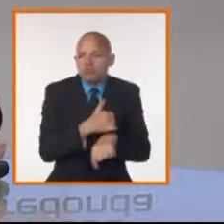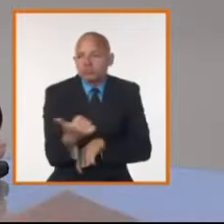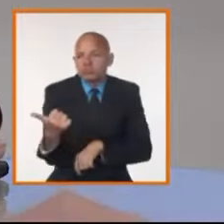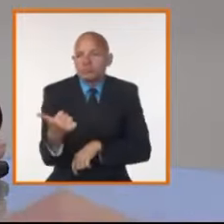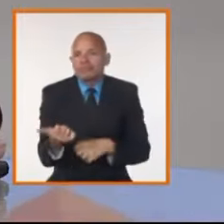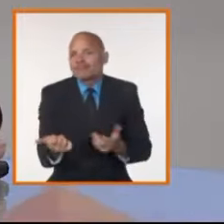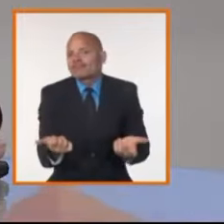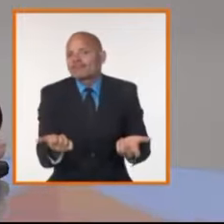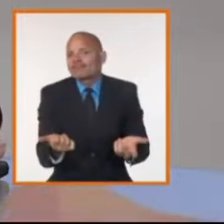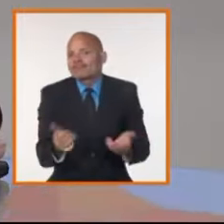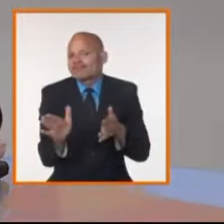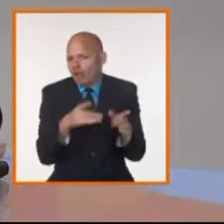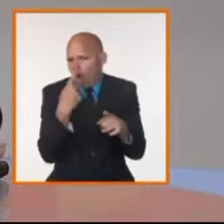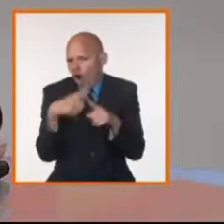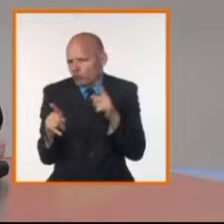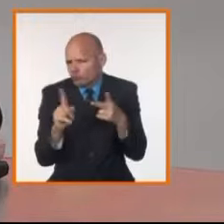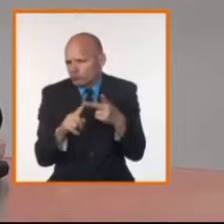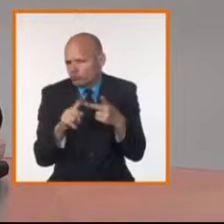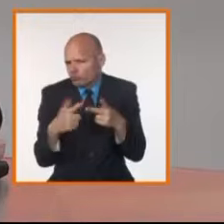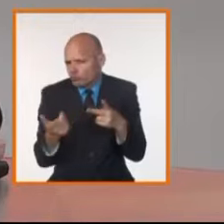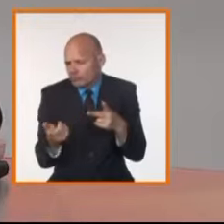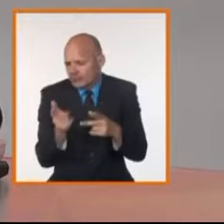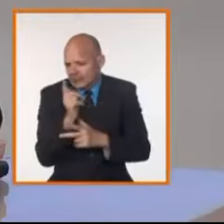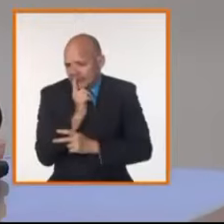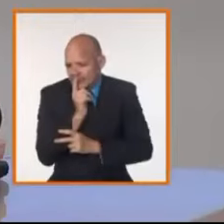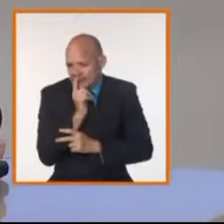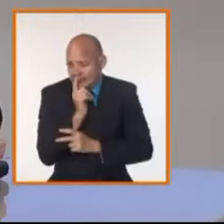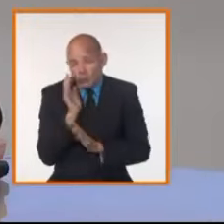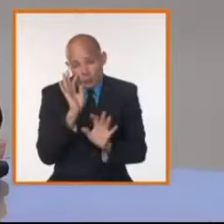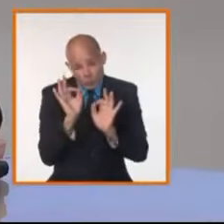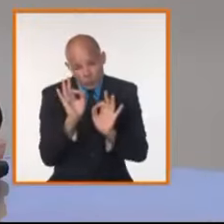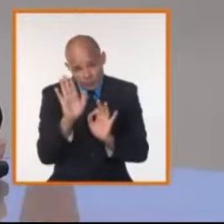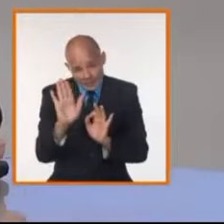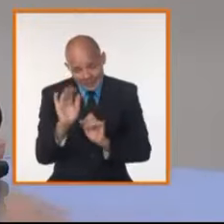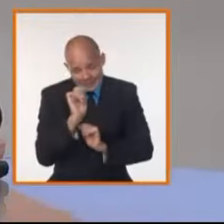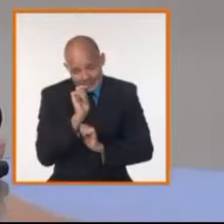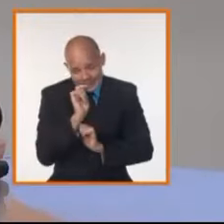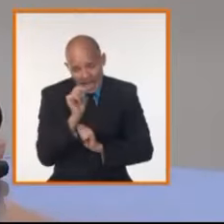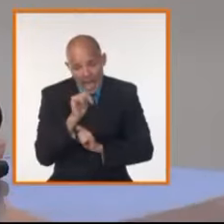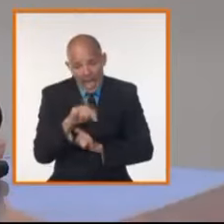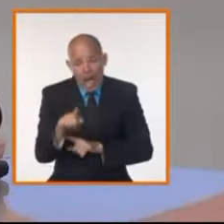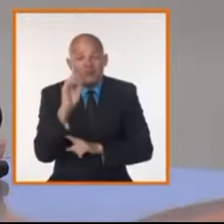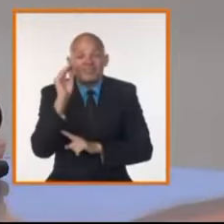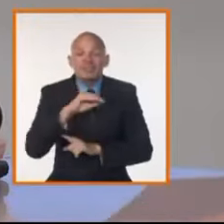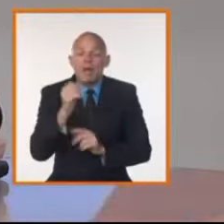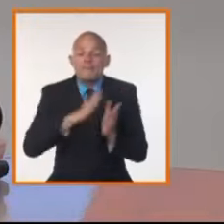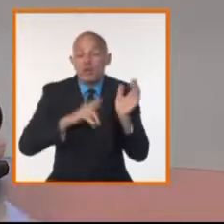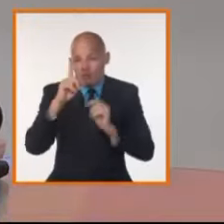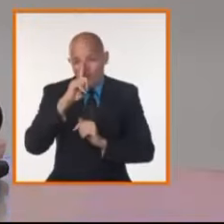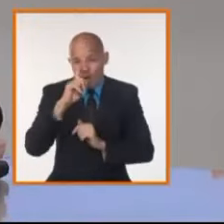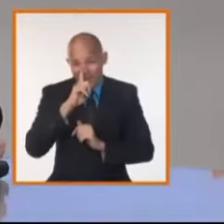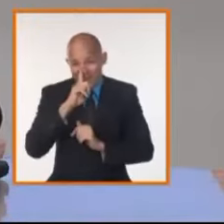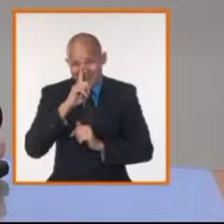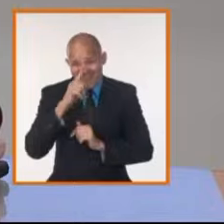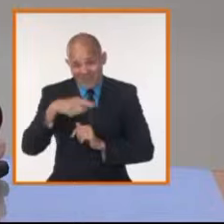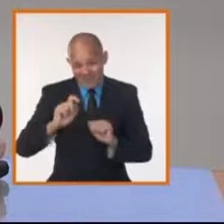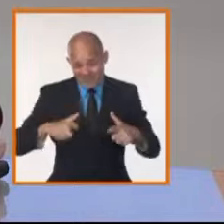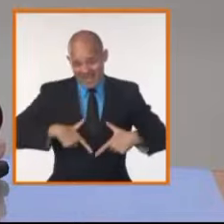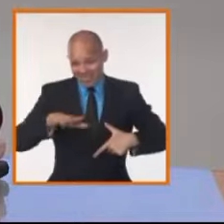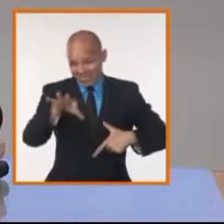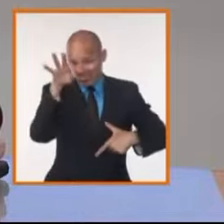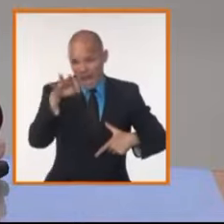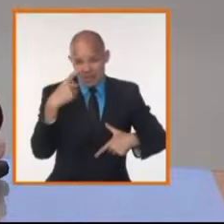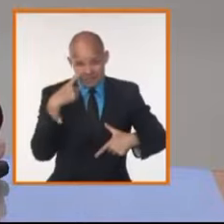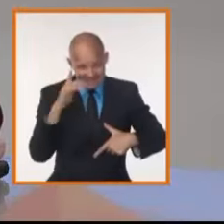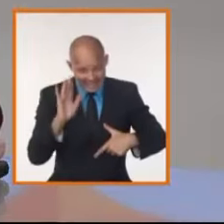otro tema es además que esto es muy peligroso de Cara a las elecciones de noviembre Por cierto y el otro